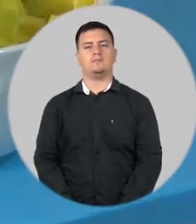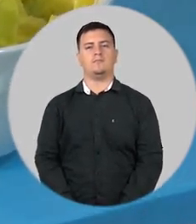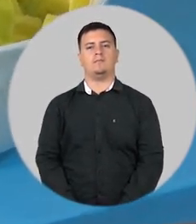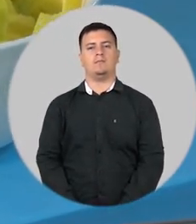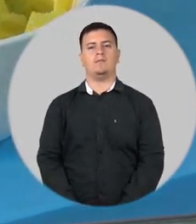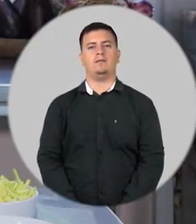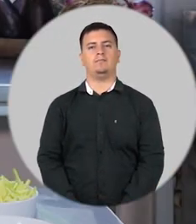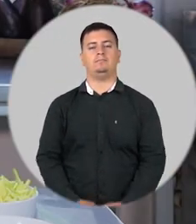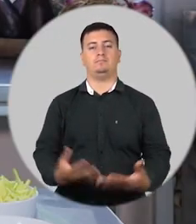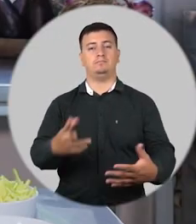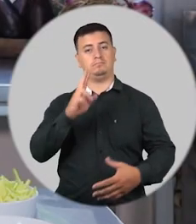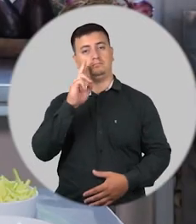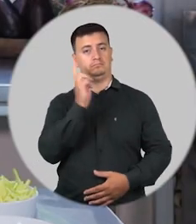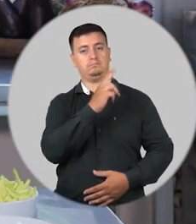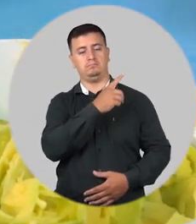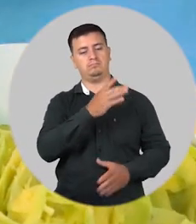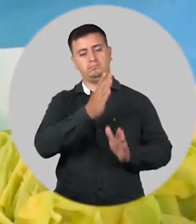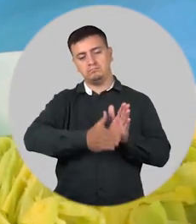mostrando.